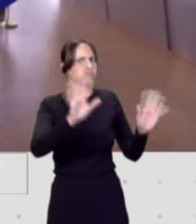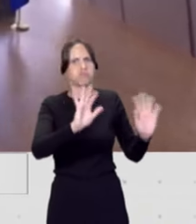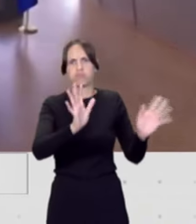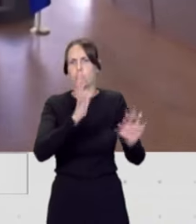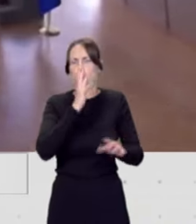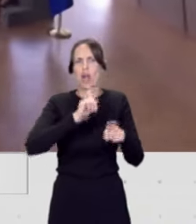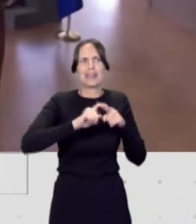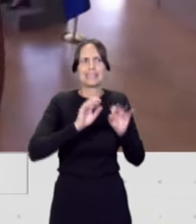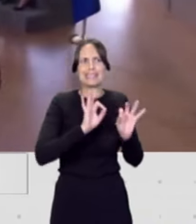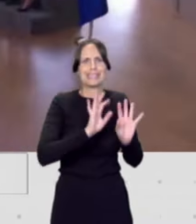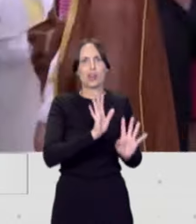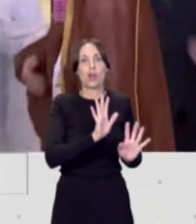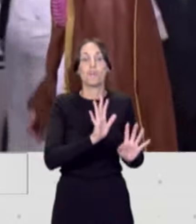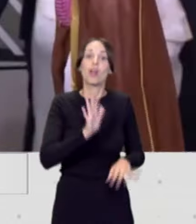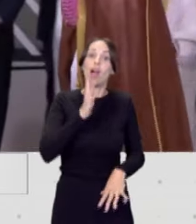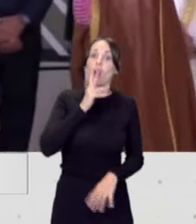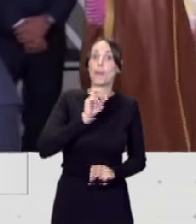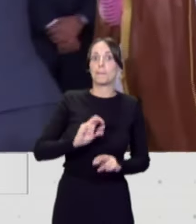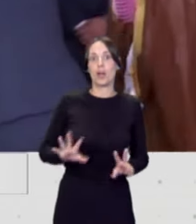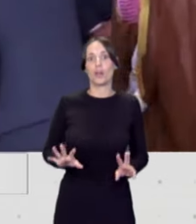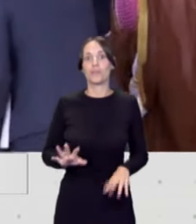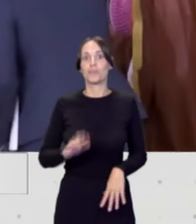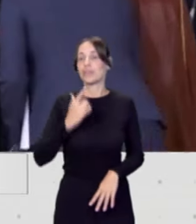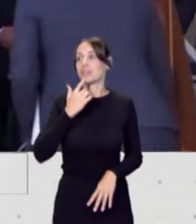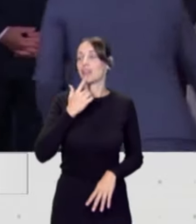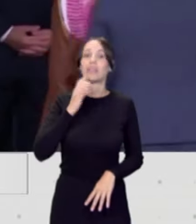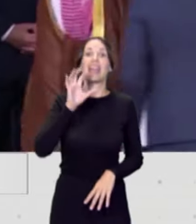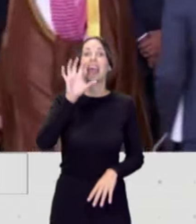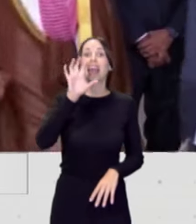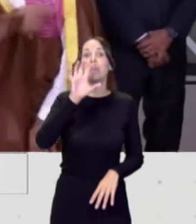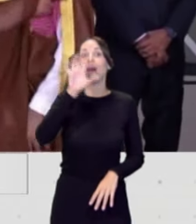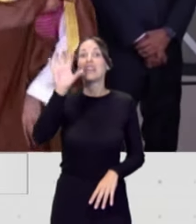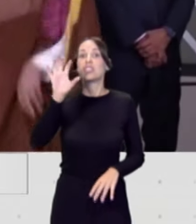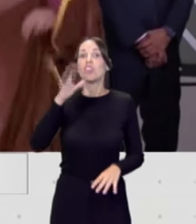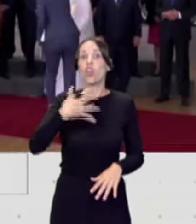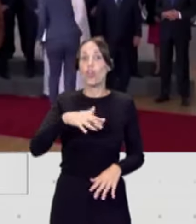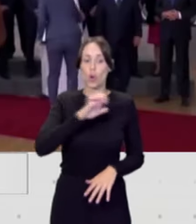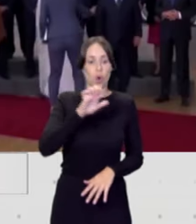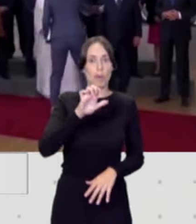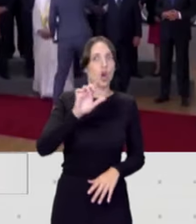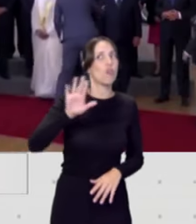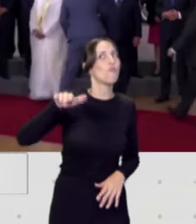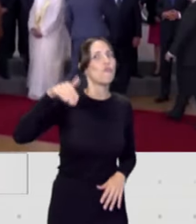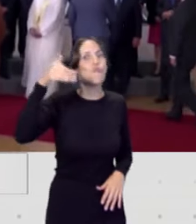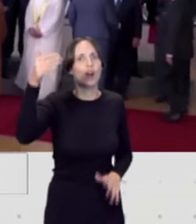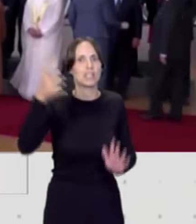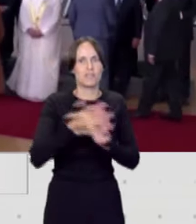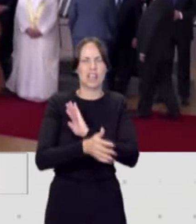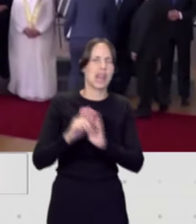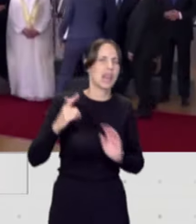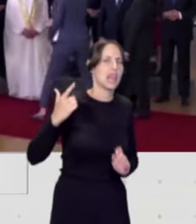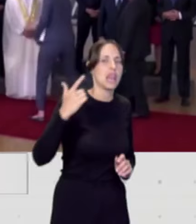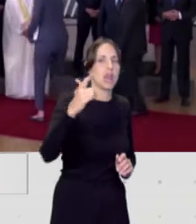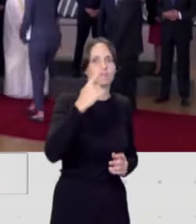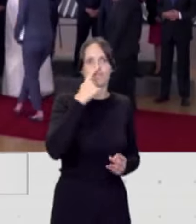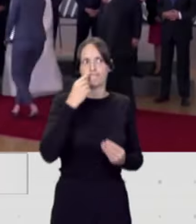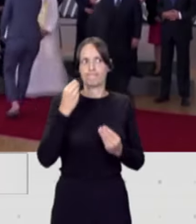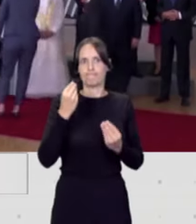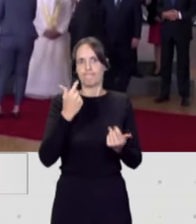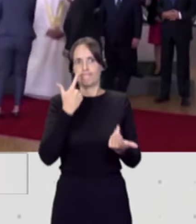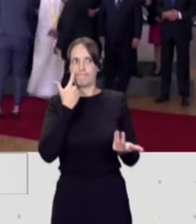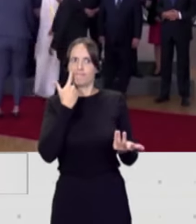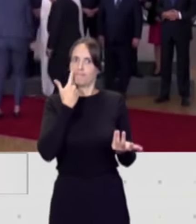estas características, pero claro, ahora es peor, es decir, fuera de Europa, cuanto más lejos, peor, ¿no? Es la sensación que se puede tener desde fuera, la sensación que yo en